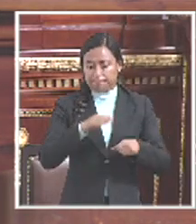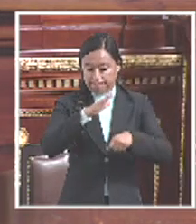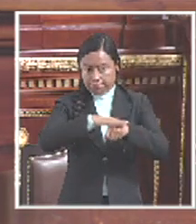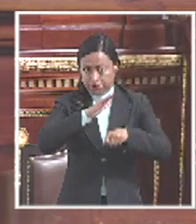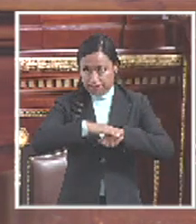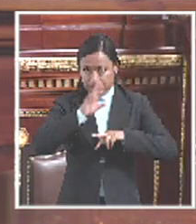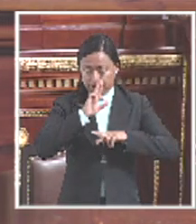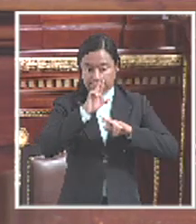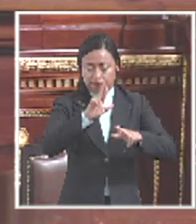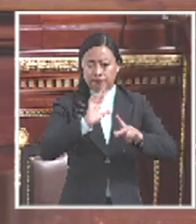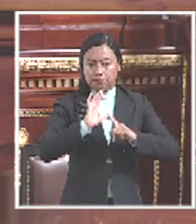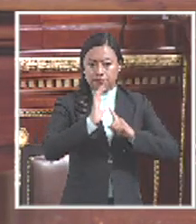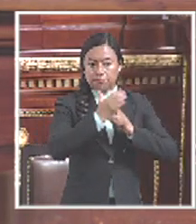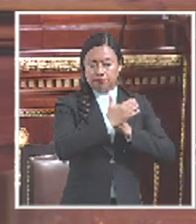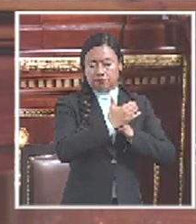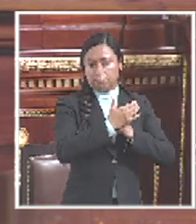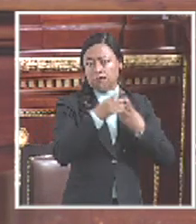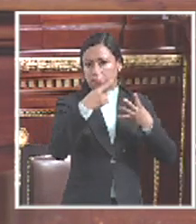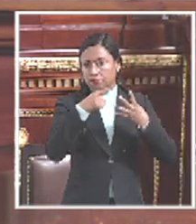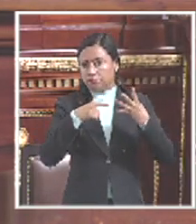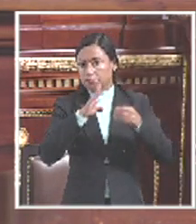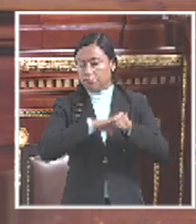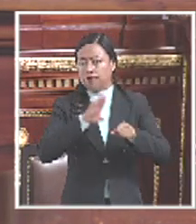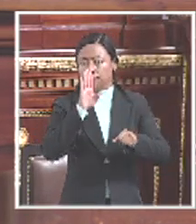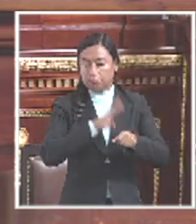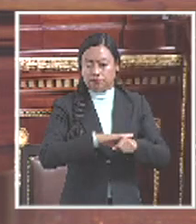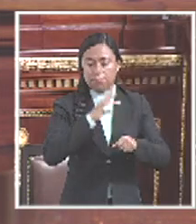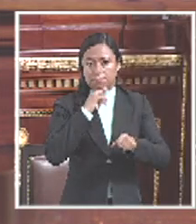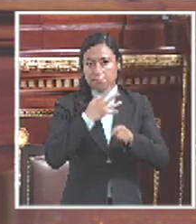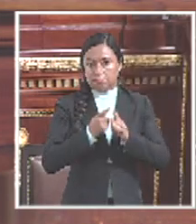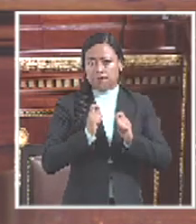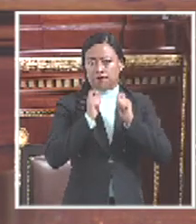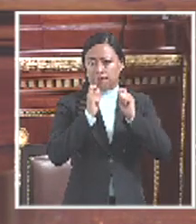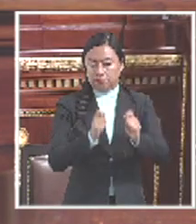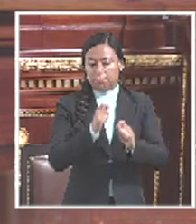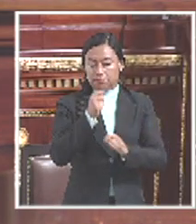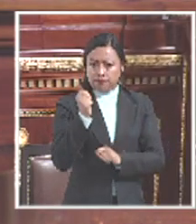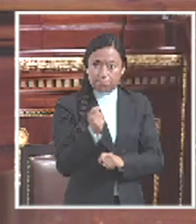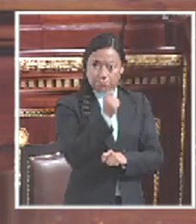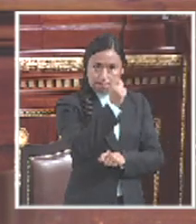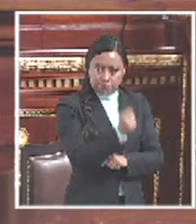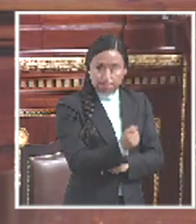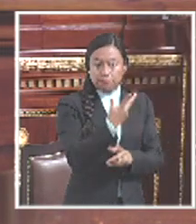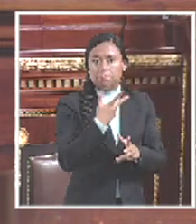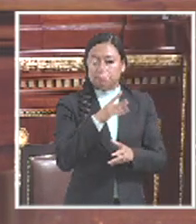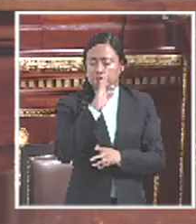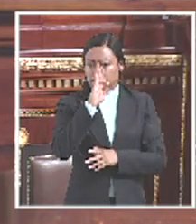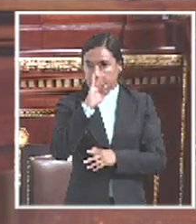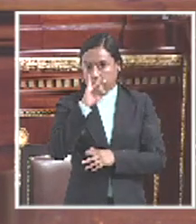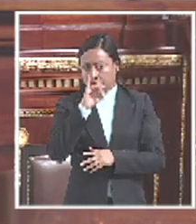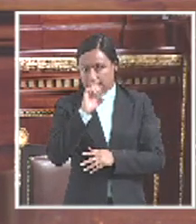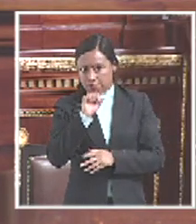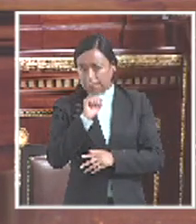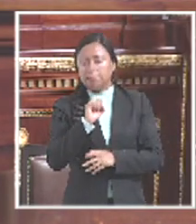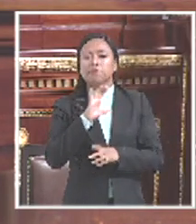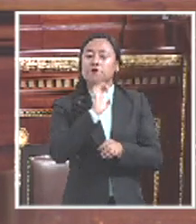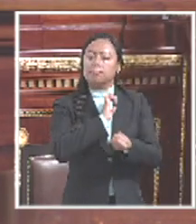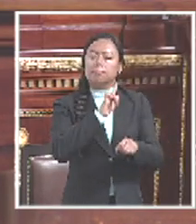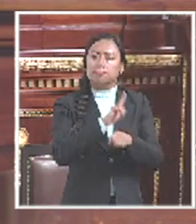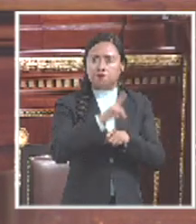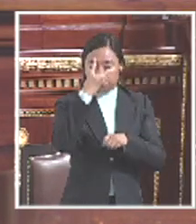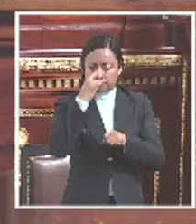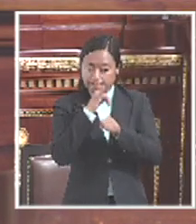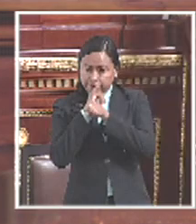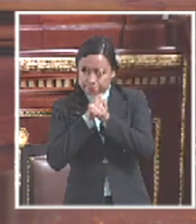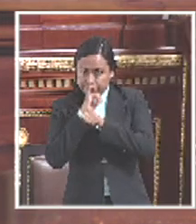a la Comisión de Evaluación encargada de la designación del titular de la Fiscalía Especializada para la Investigación del Delito de